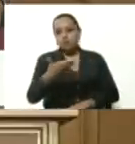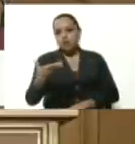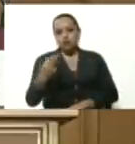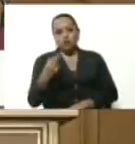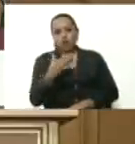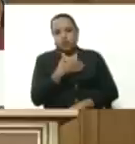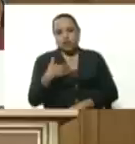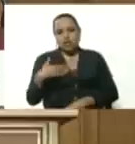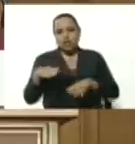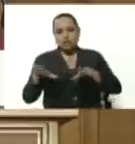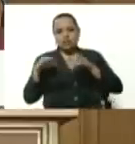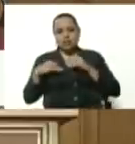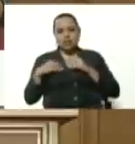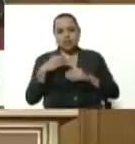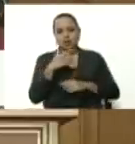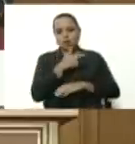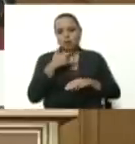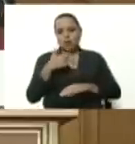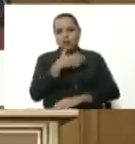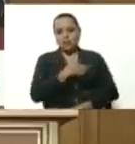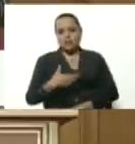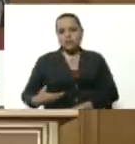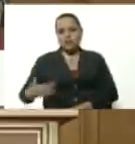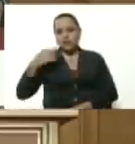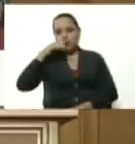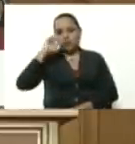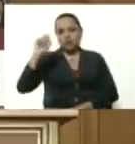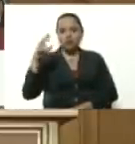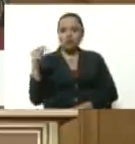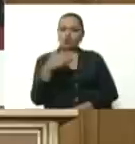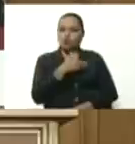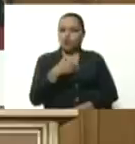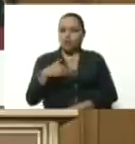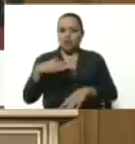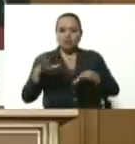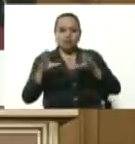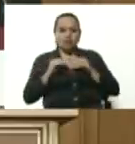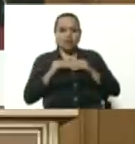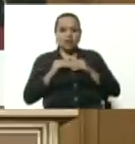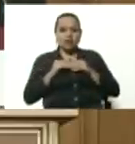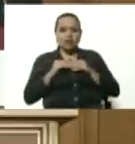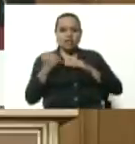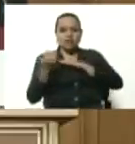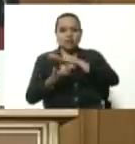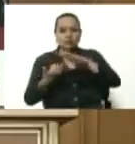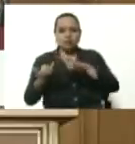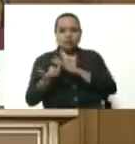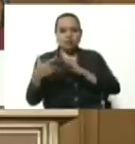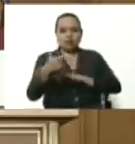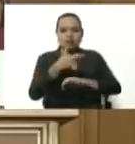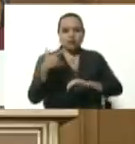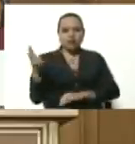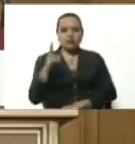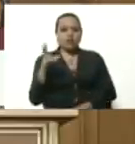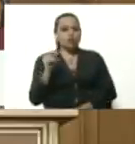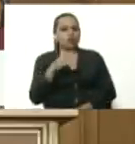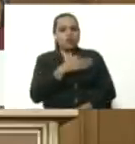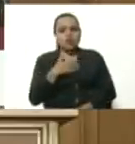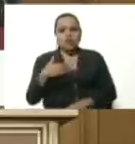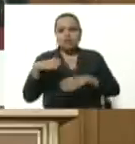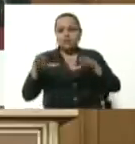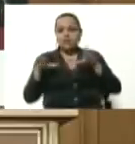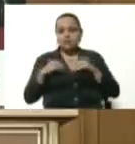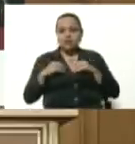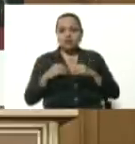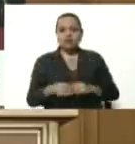al gobierno del presidente Nicolás Maduro, si no quieren reconocer las instituciones del Estado venezolano, si no quieren reconocer